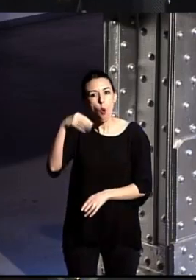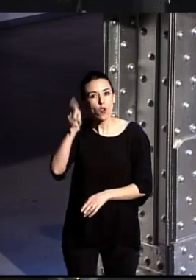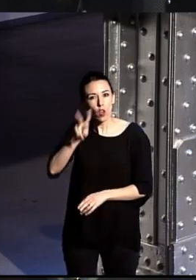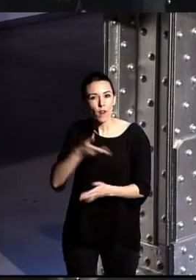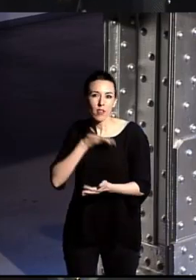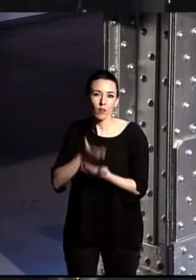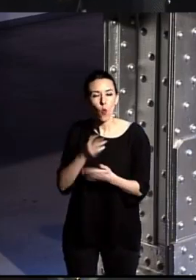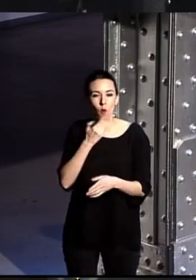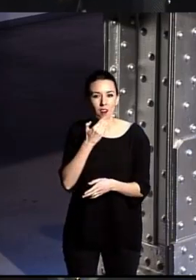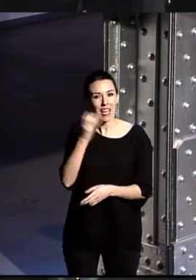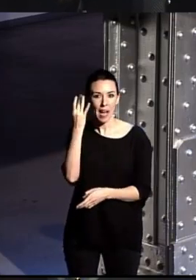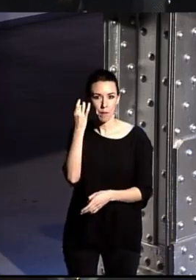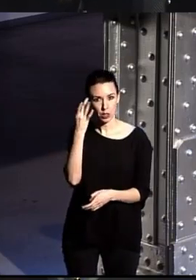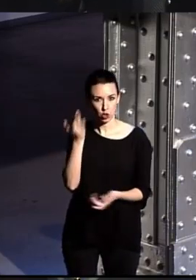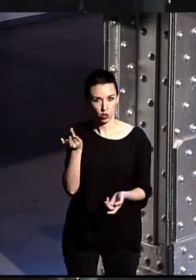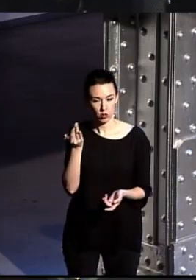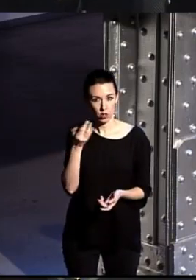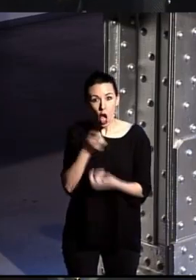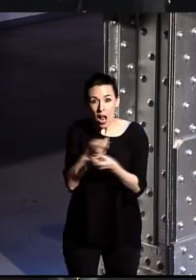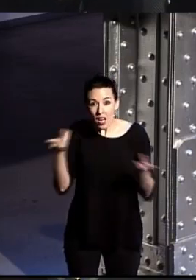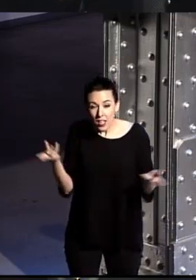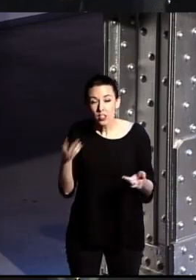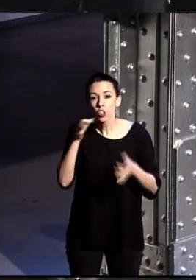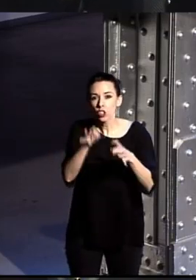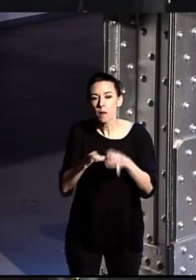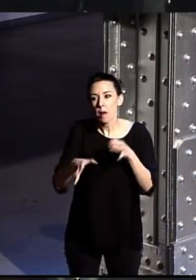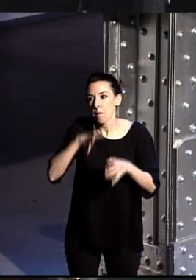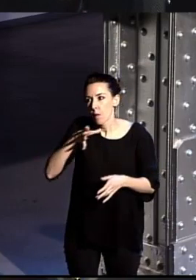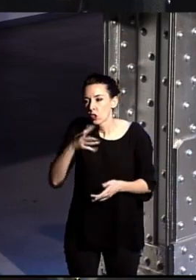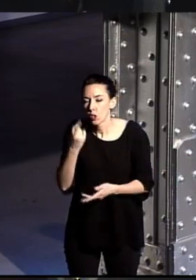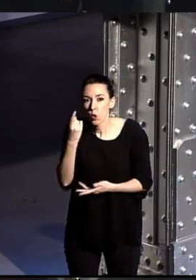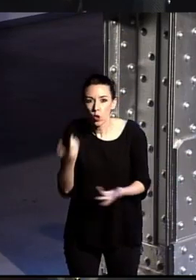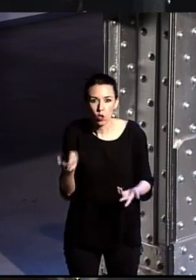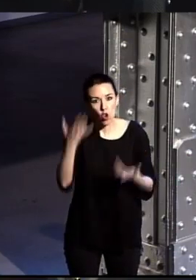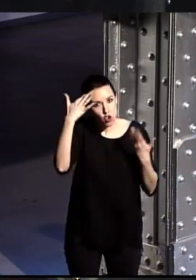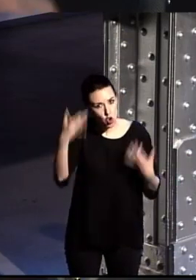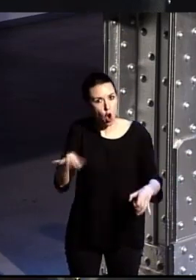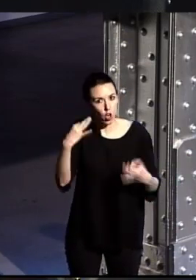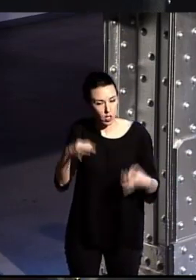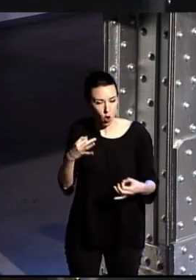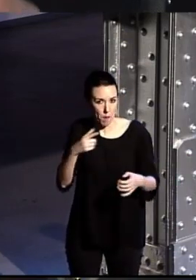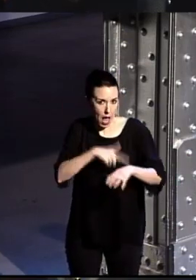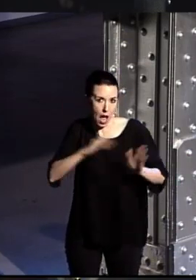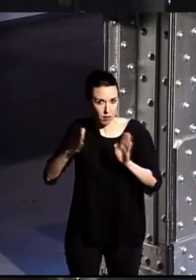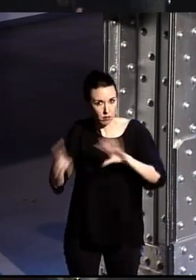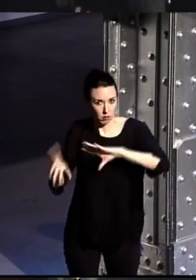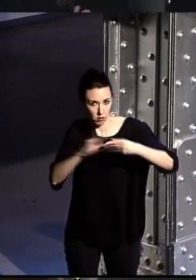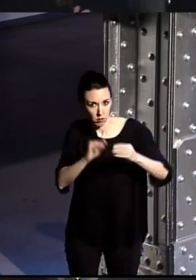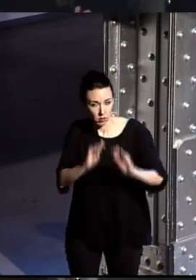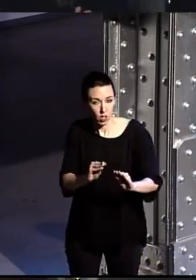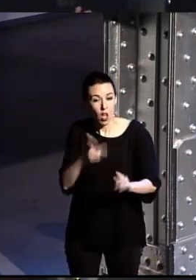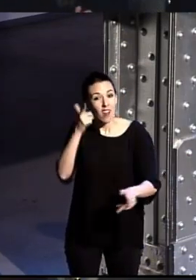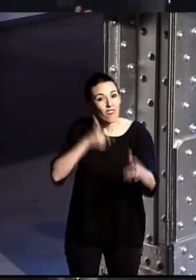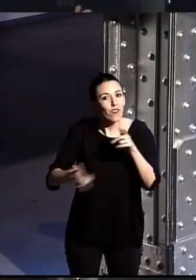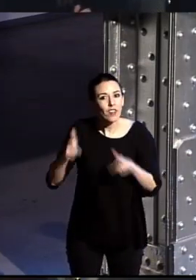especie de capricho. Todas las demás veces siempre es una razón lógica para el momento. Y en ese